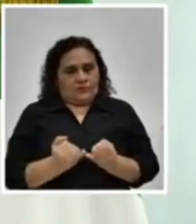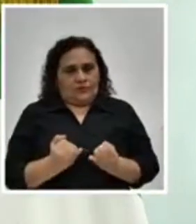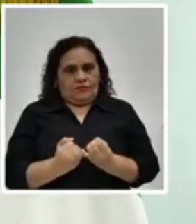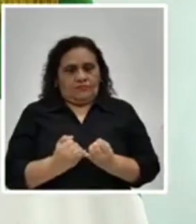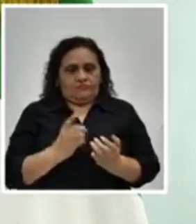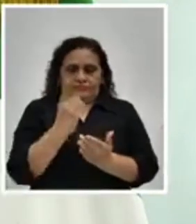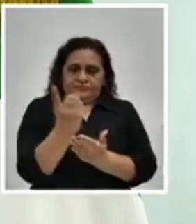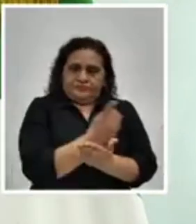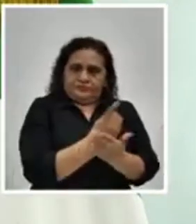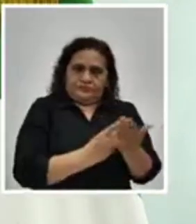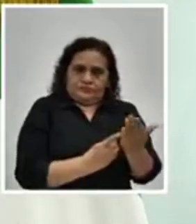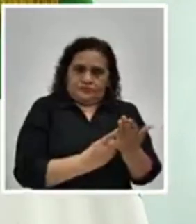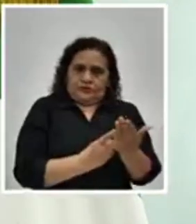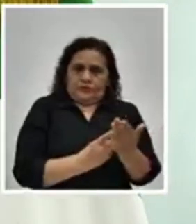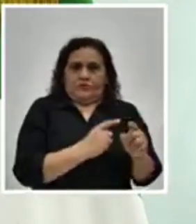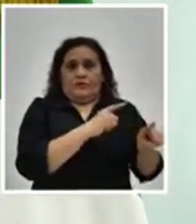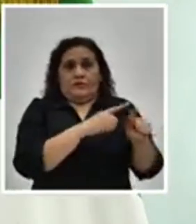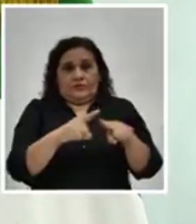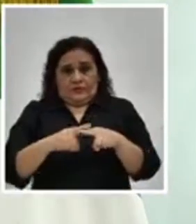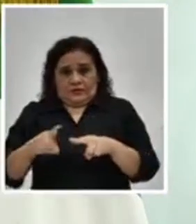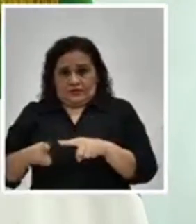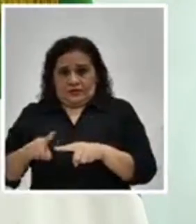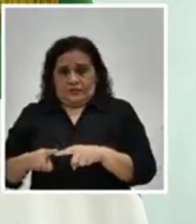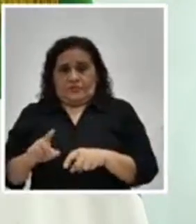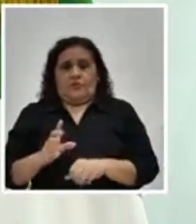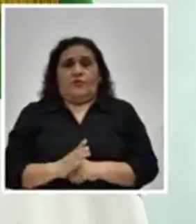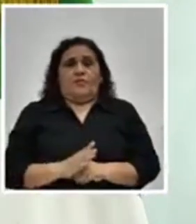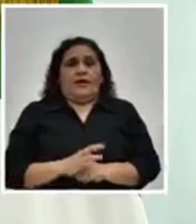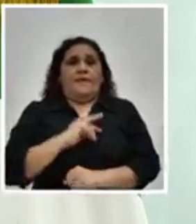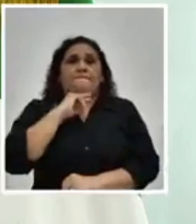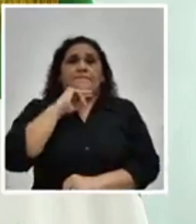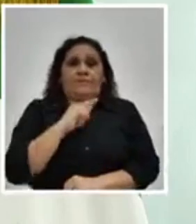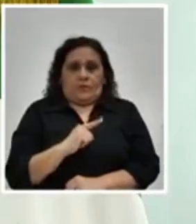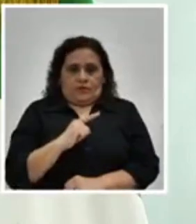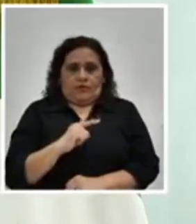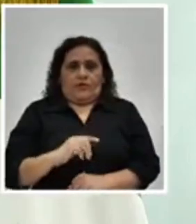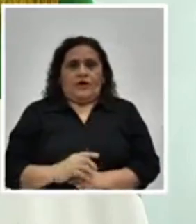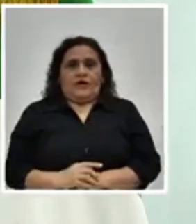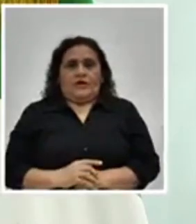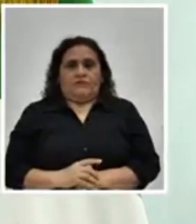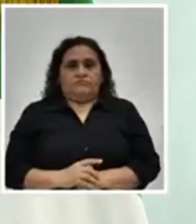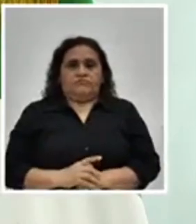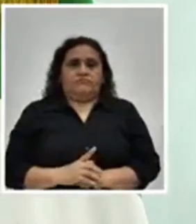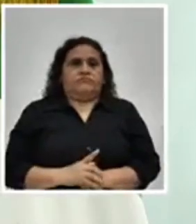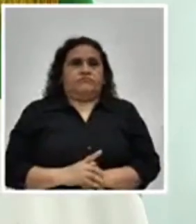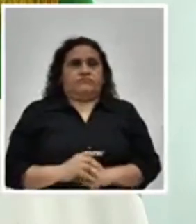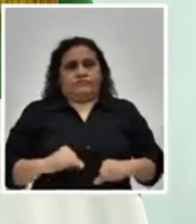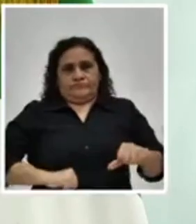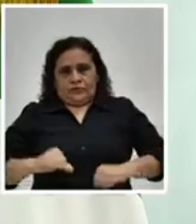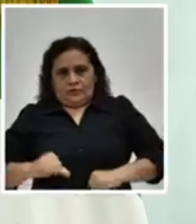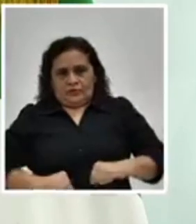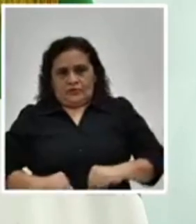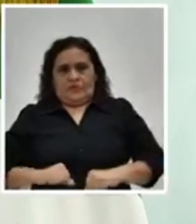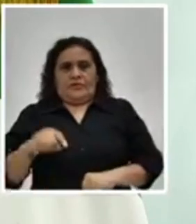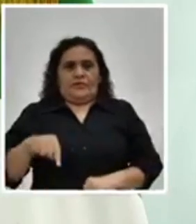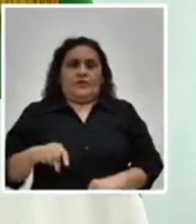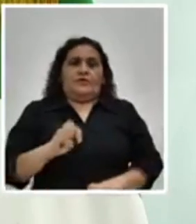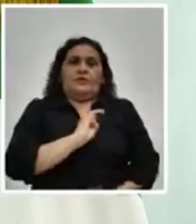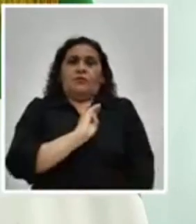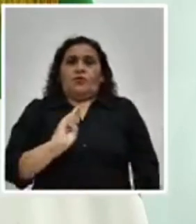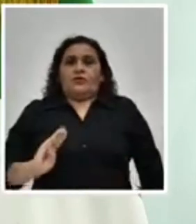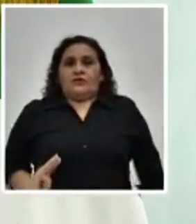diseñado diversos sistemas automatizados para mejorar las funciones administrativas de la administración